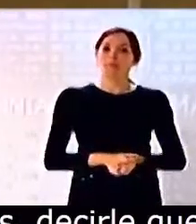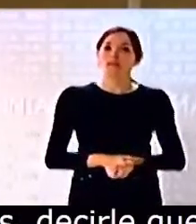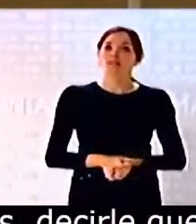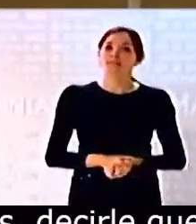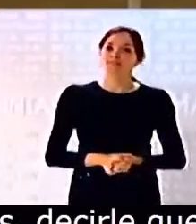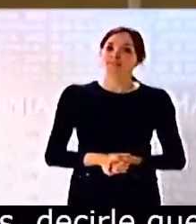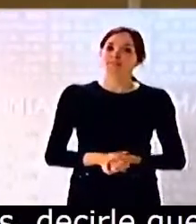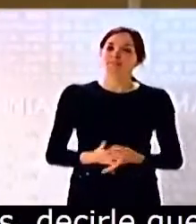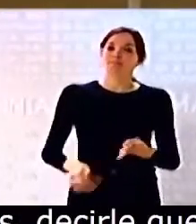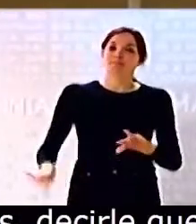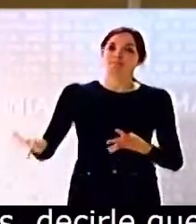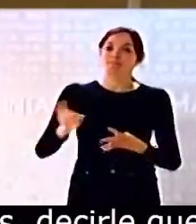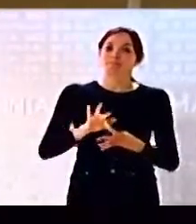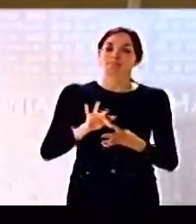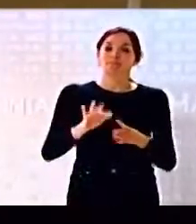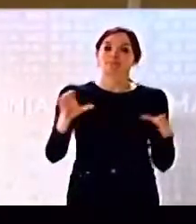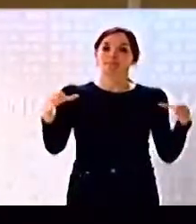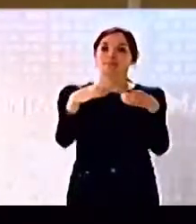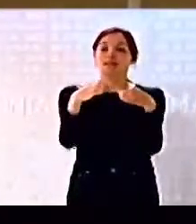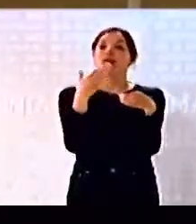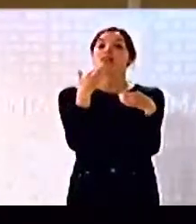Mayores de 80 años y en IFEME.